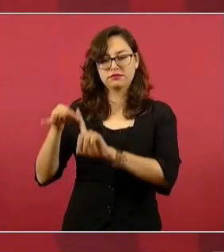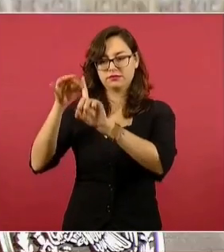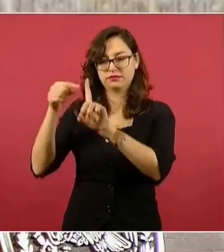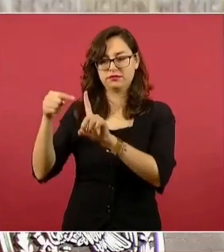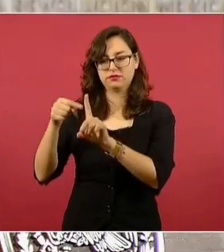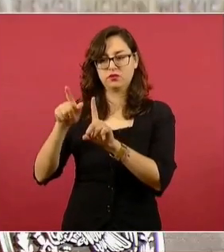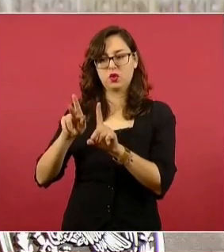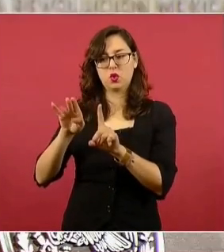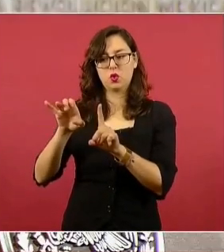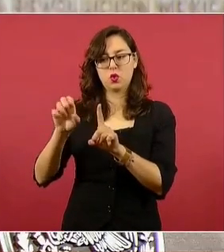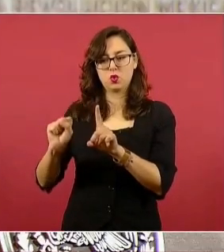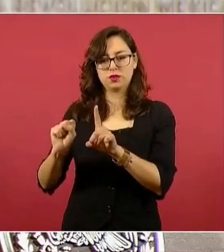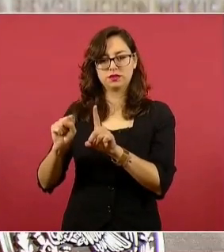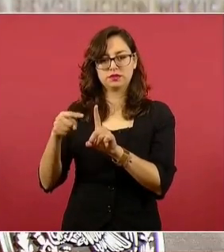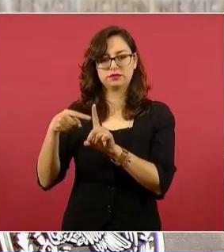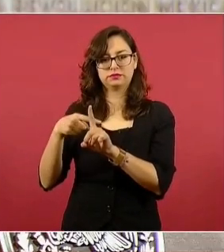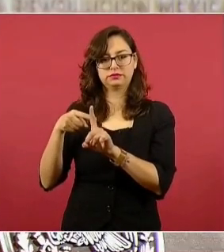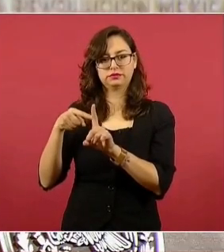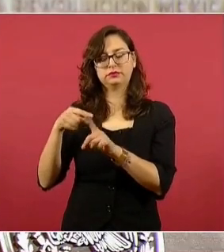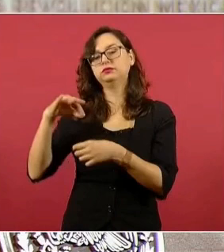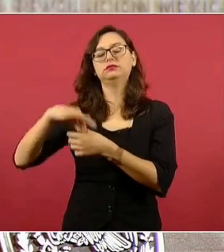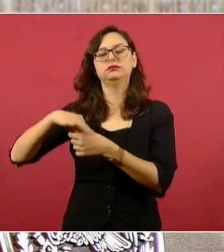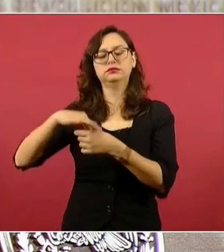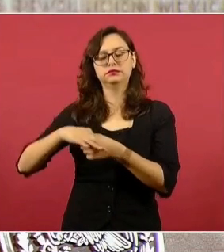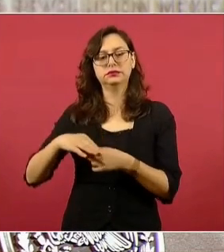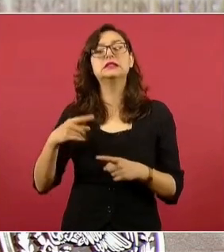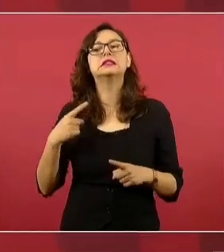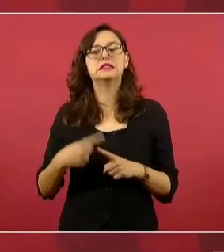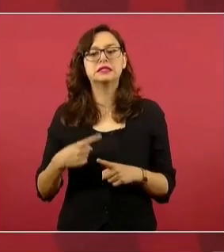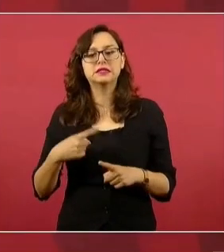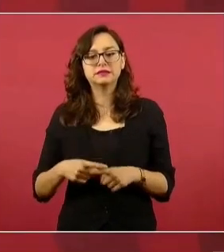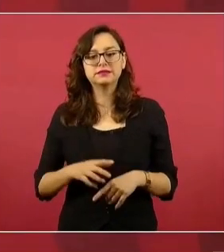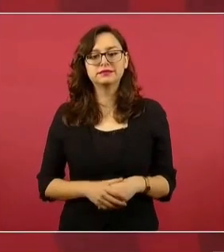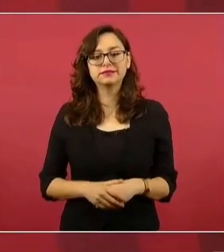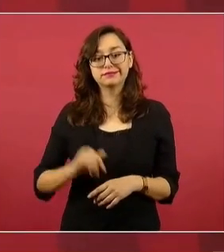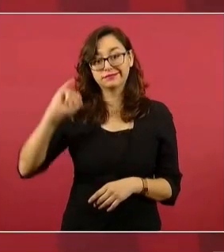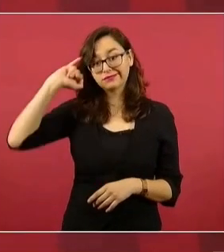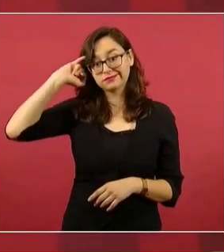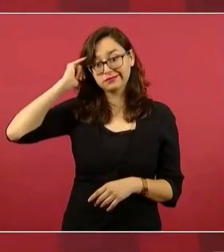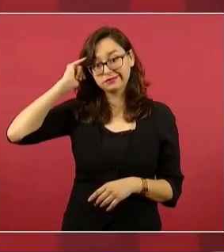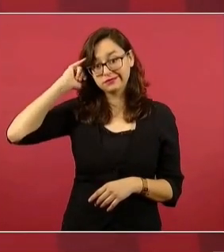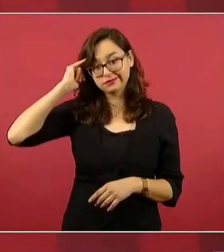Luis Arce, fueron los más pobres, los indígenas.